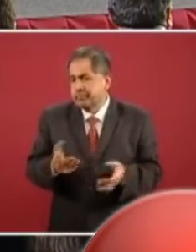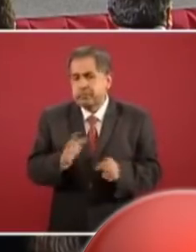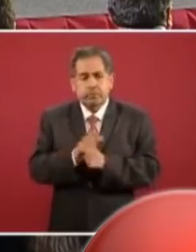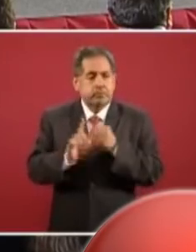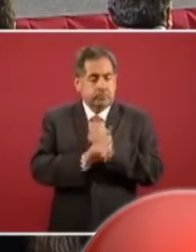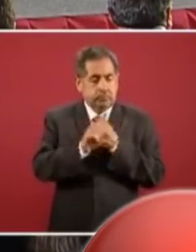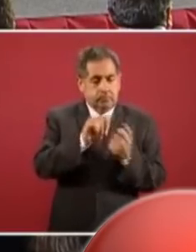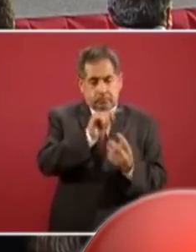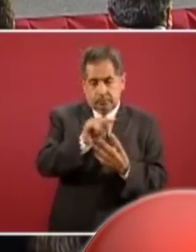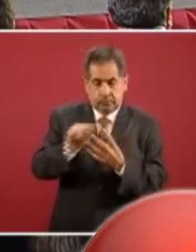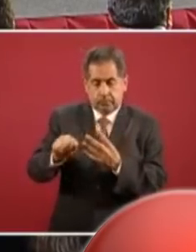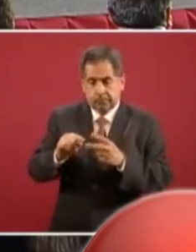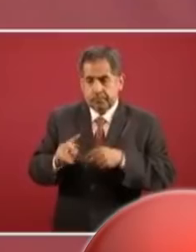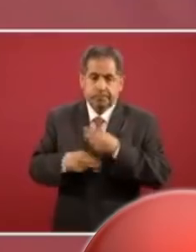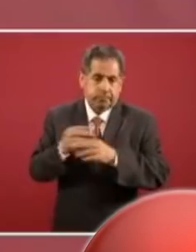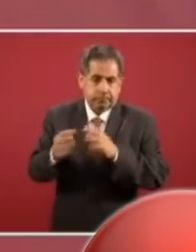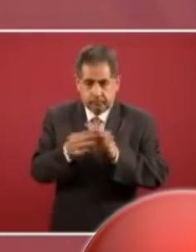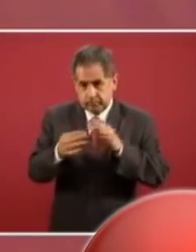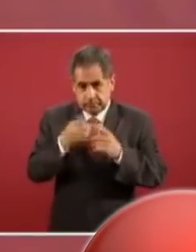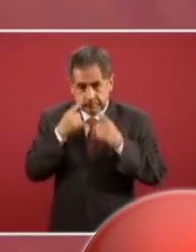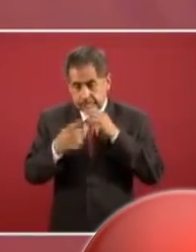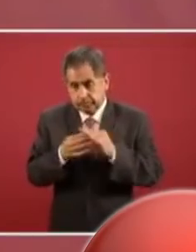problemas que hemos enfrentado,